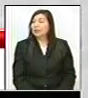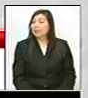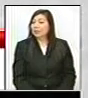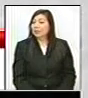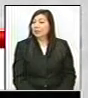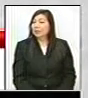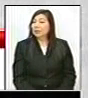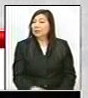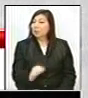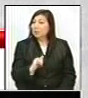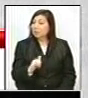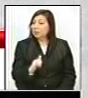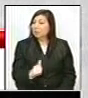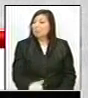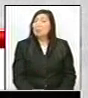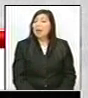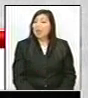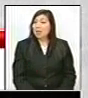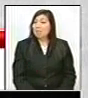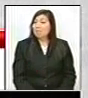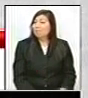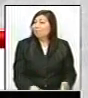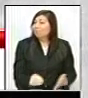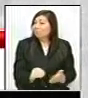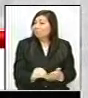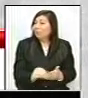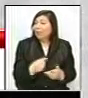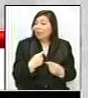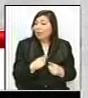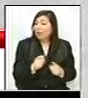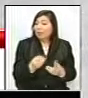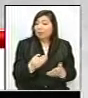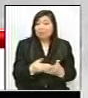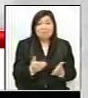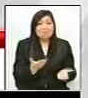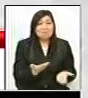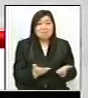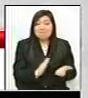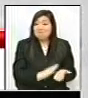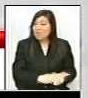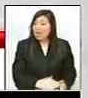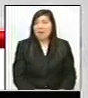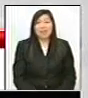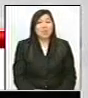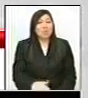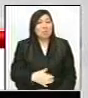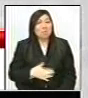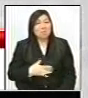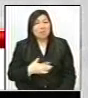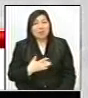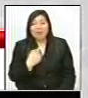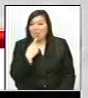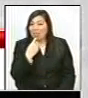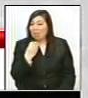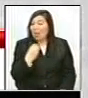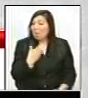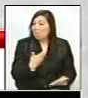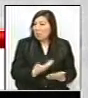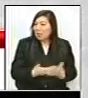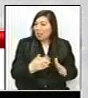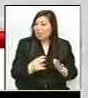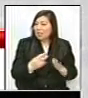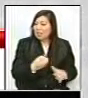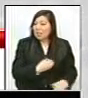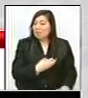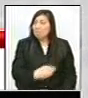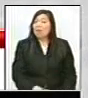estos dos datos en un mismo plano lógico, inmediatamente advertimos su incoherencia. No es posible que me digas que lo aprobaron el 17